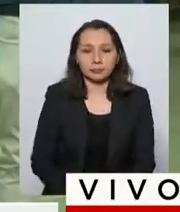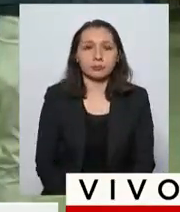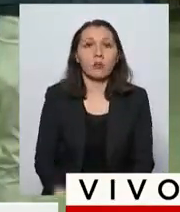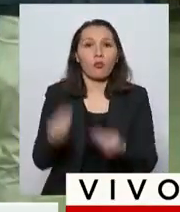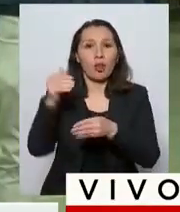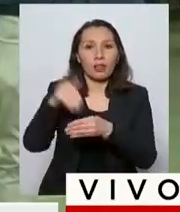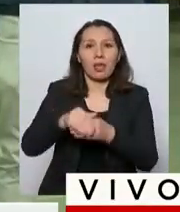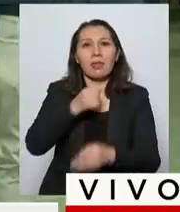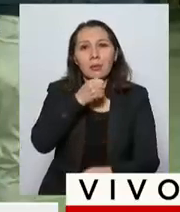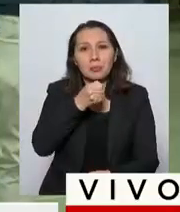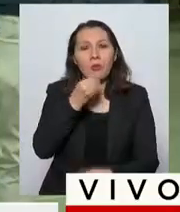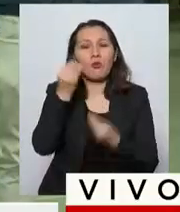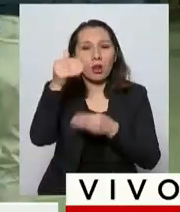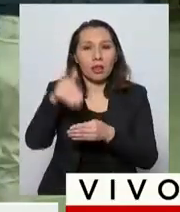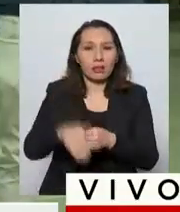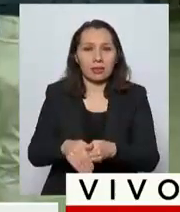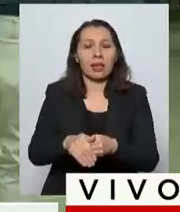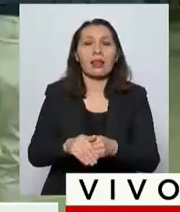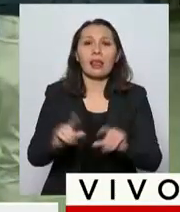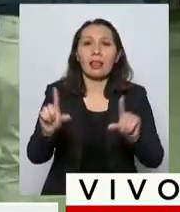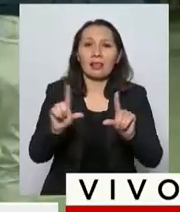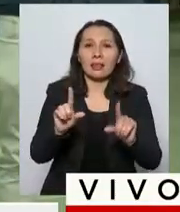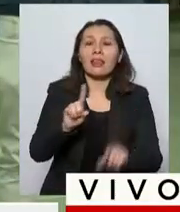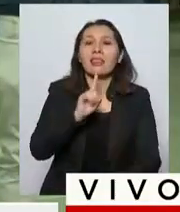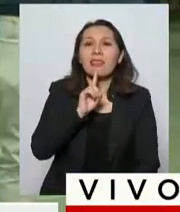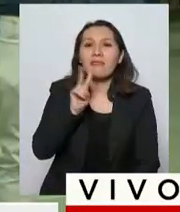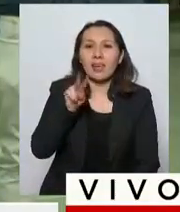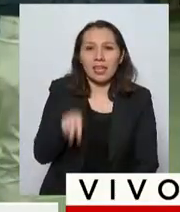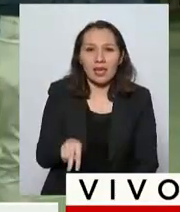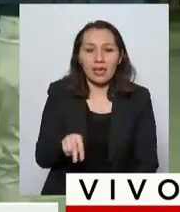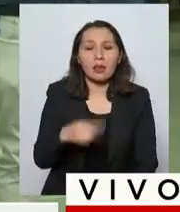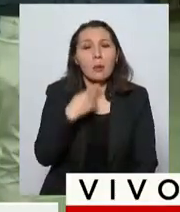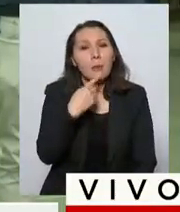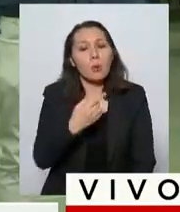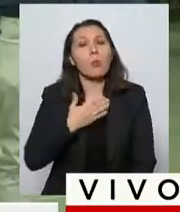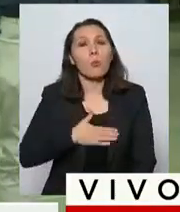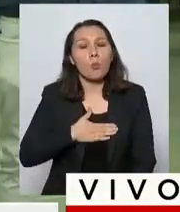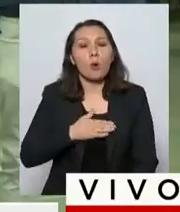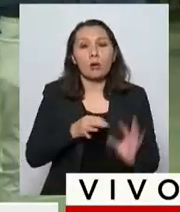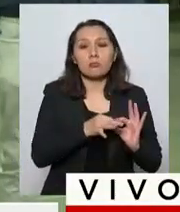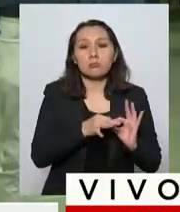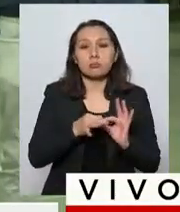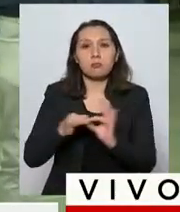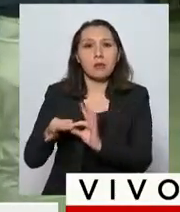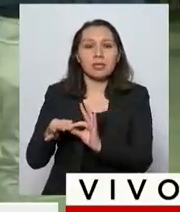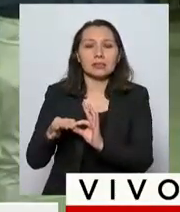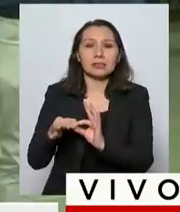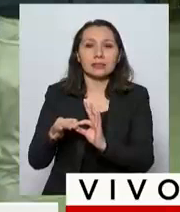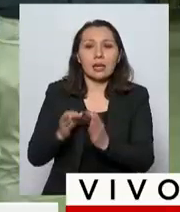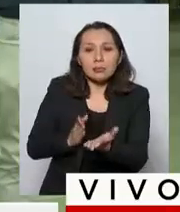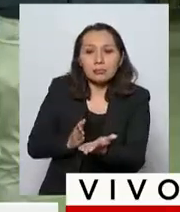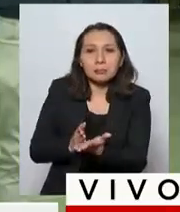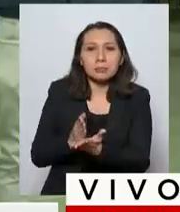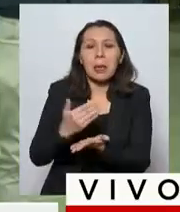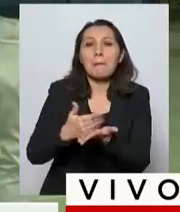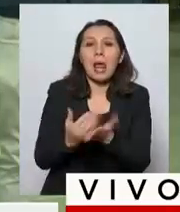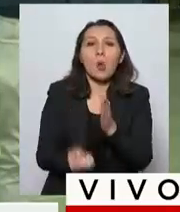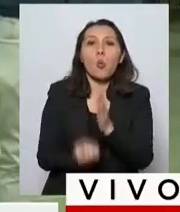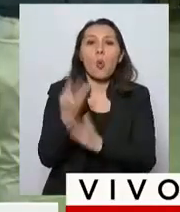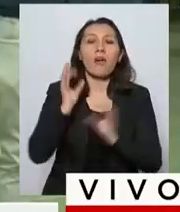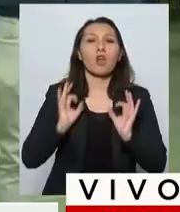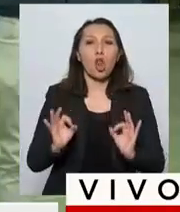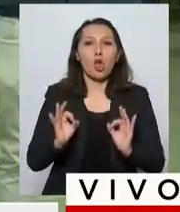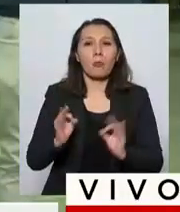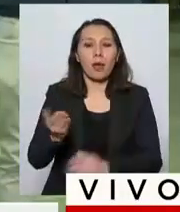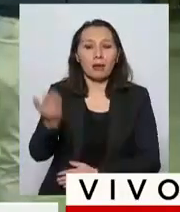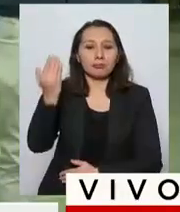presidente? ¿Cómo le va? Muy buenas tardes. Daniel de Televisión Nacional. Quisiera preguntarle por el mensaje del inicio del plan de la nueva normalidad